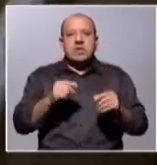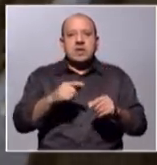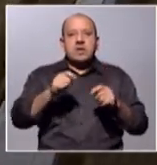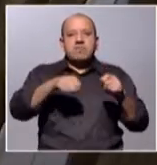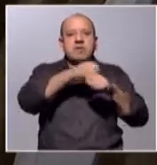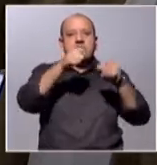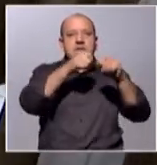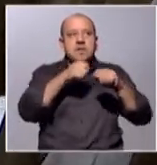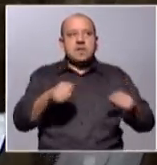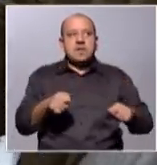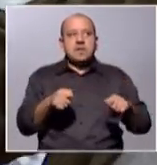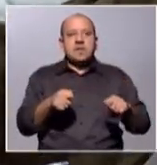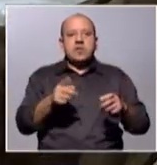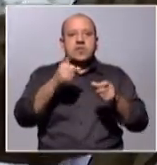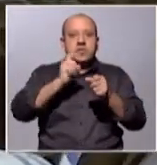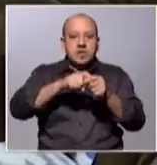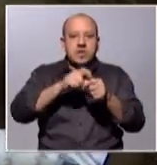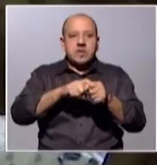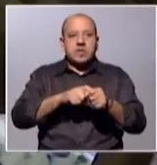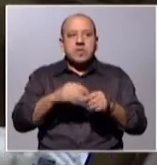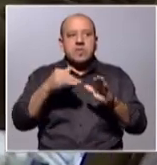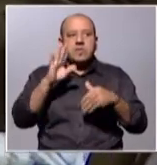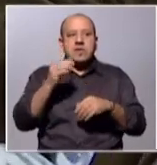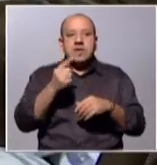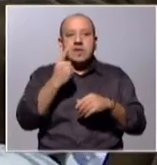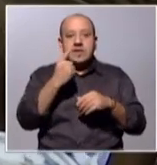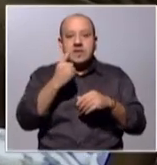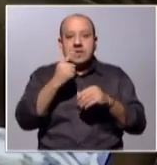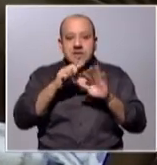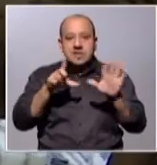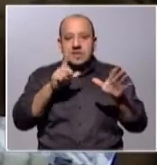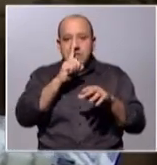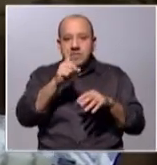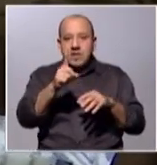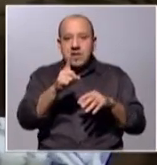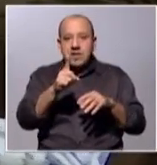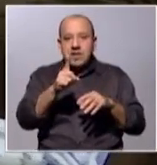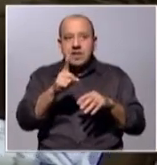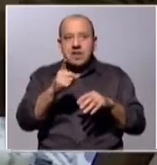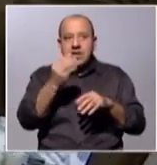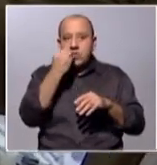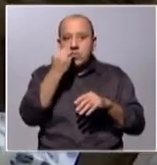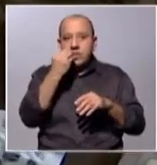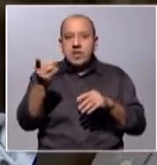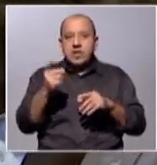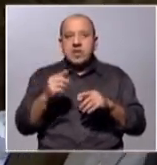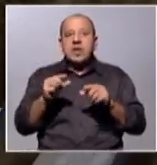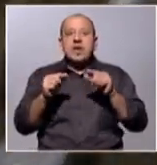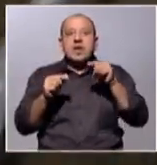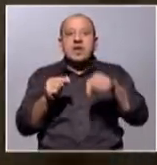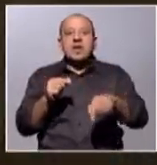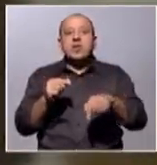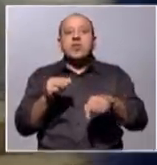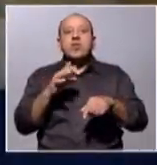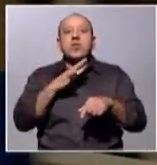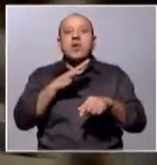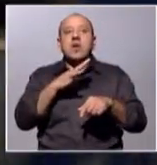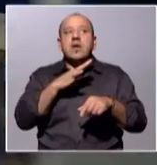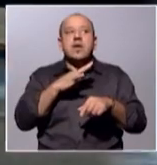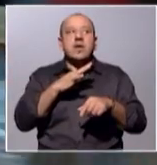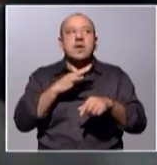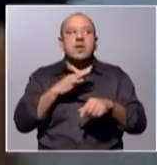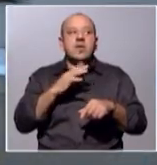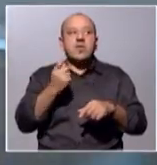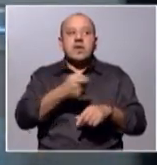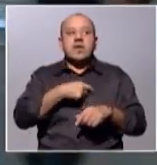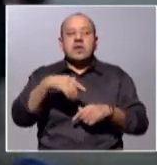entregado mal los sindicatos más de 17.000 raciones de comida en pocos días y esto implica que hay un deterioro de